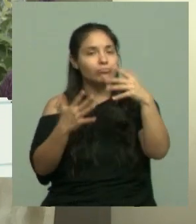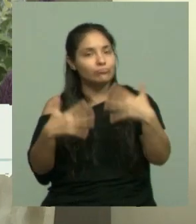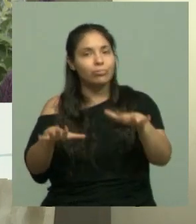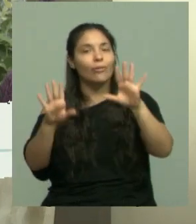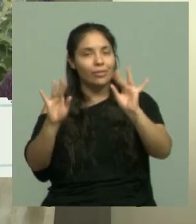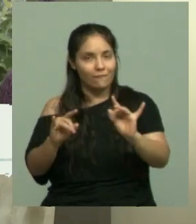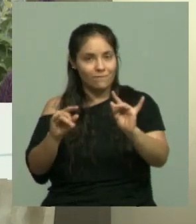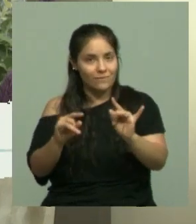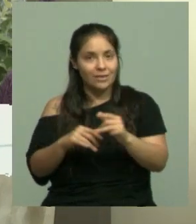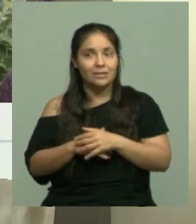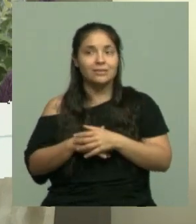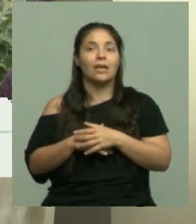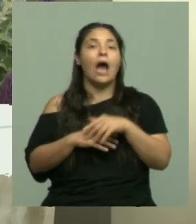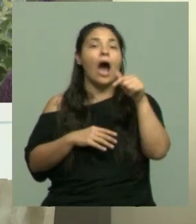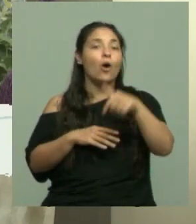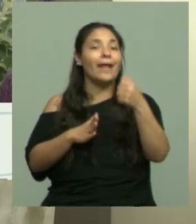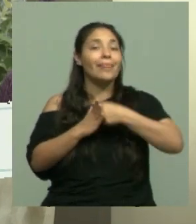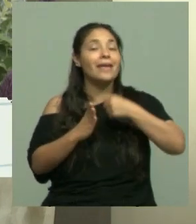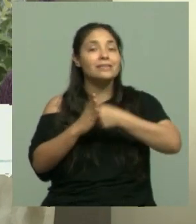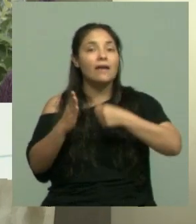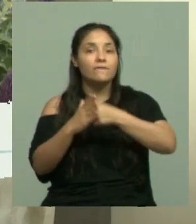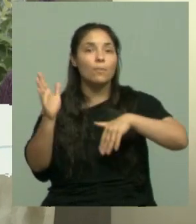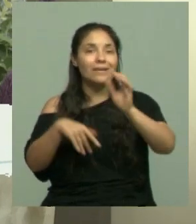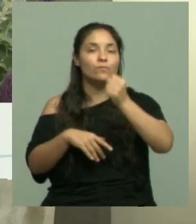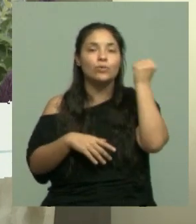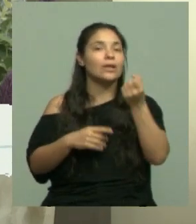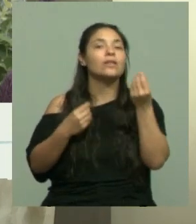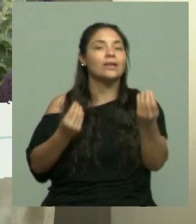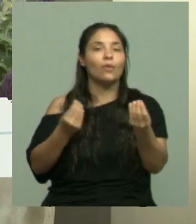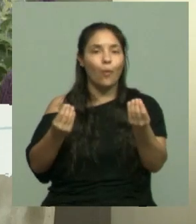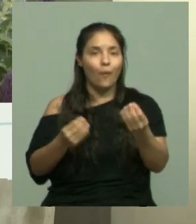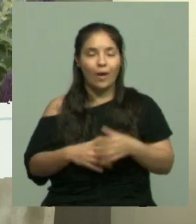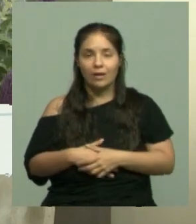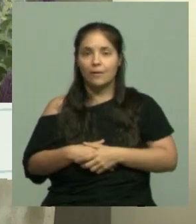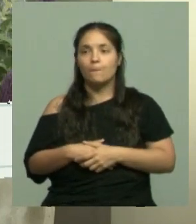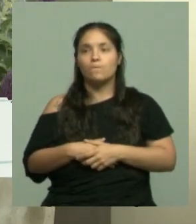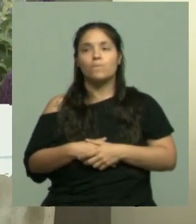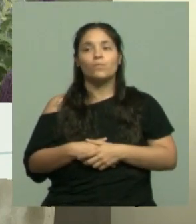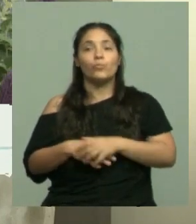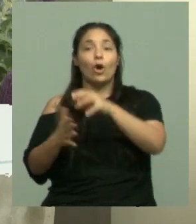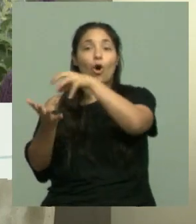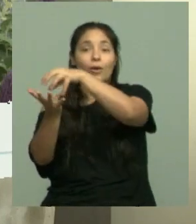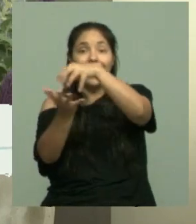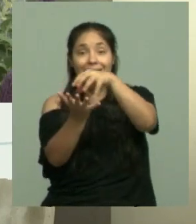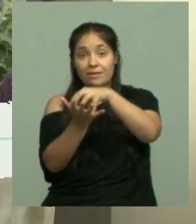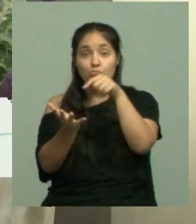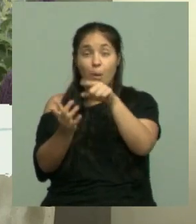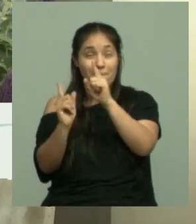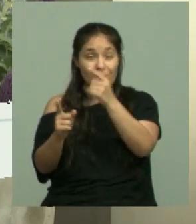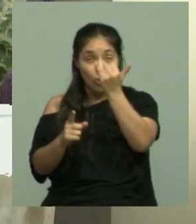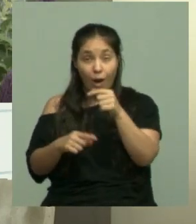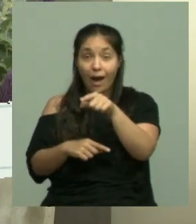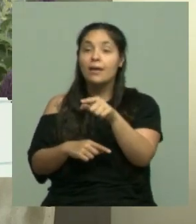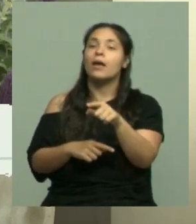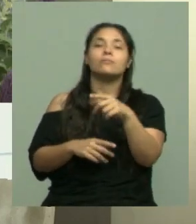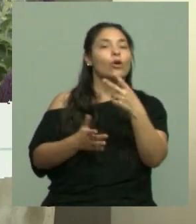creo justamente que el desafío y la nobleza juega en tratar de reposicionar los organismos actuales y generar foros de